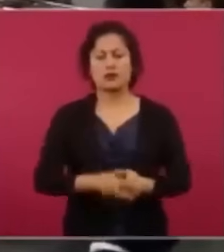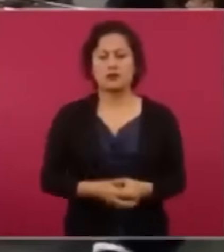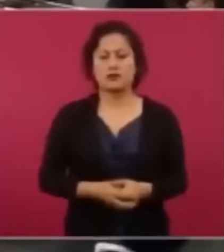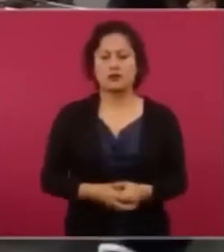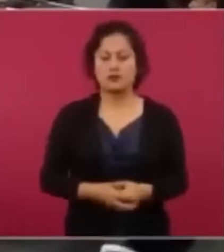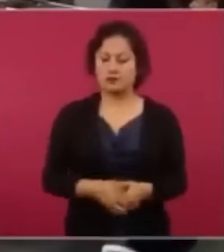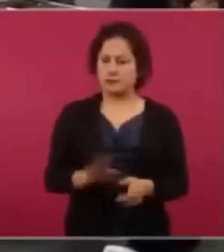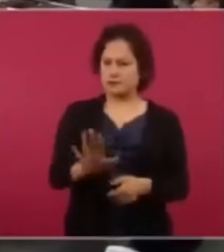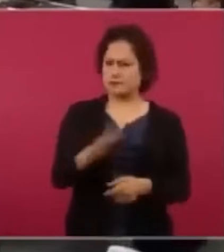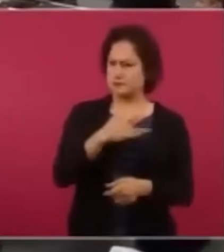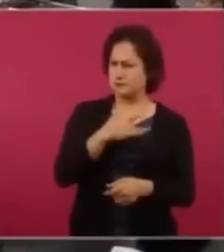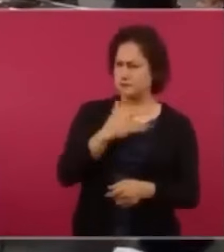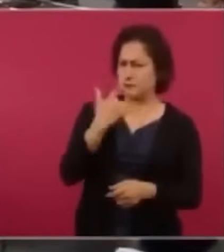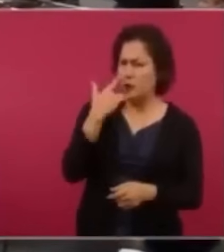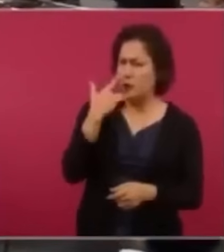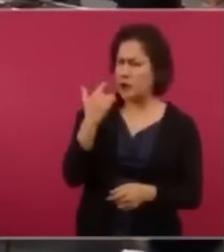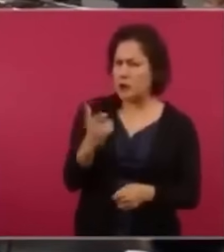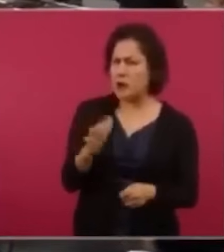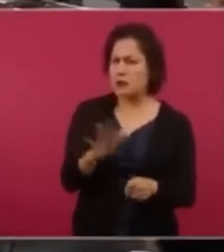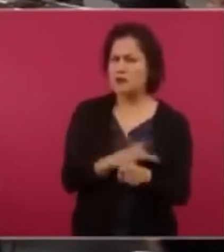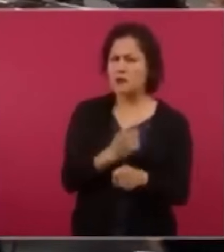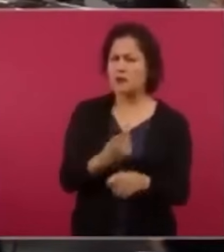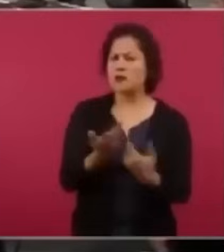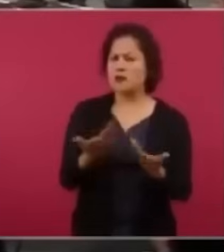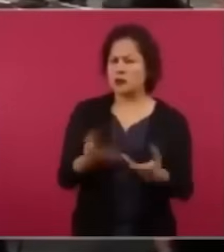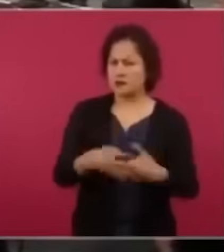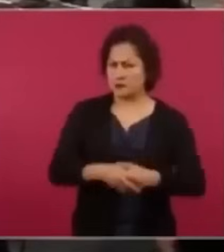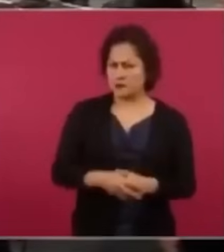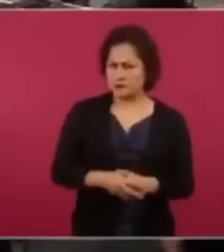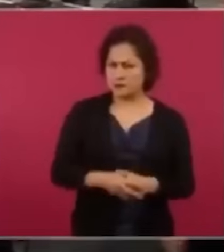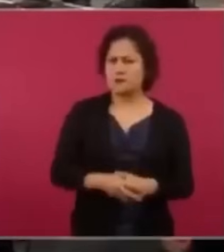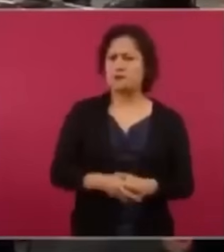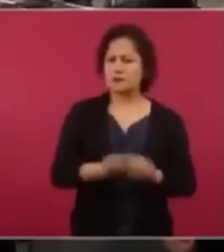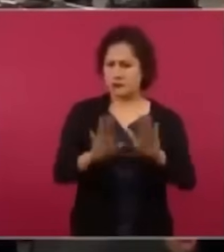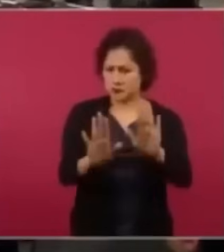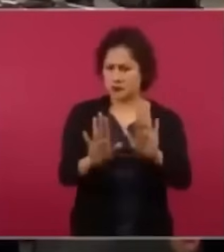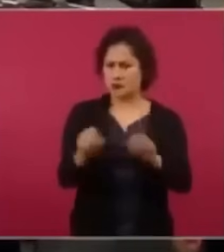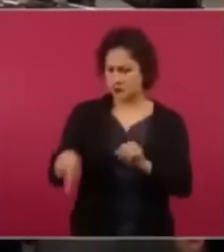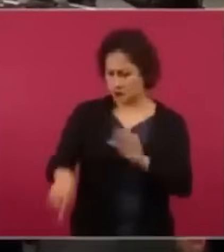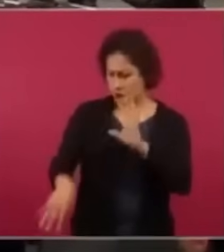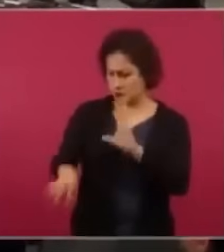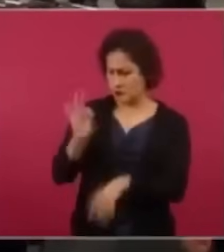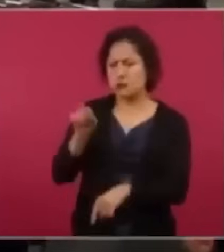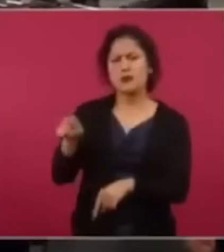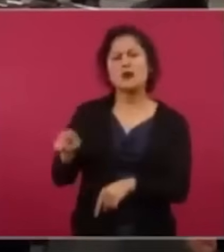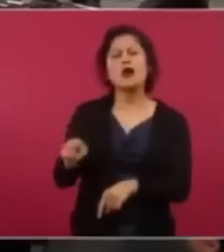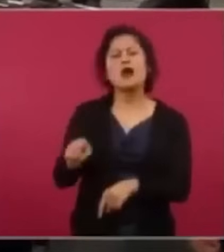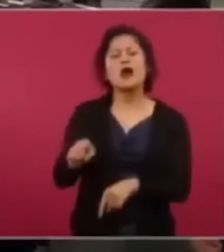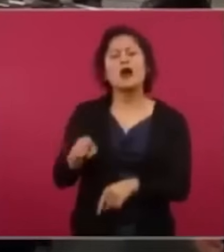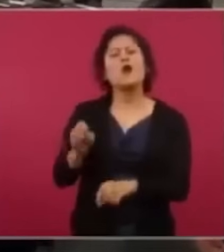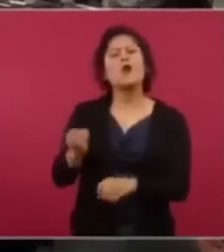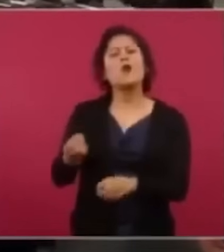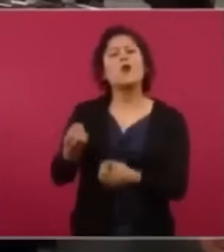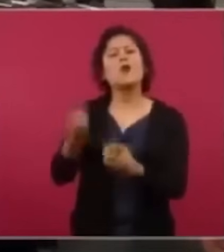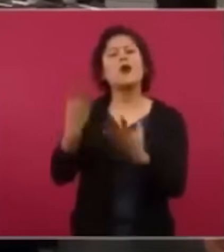porque a ver, ¿por qué no de una vez sacas lo que le daban a Animal Político?